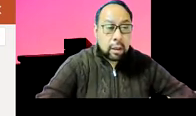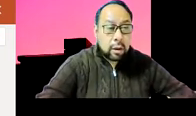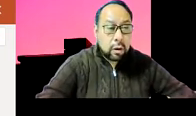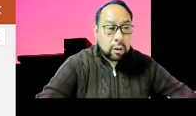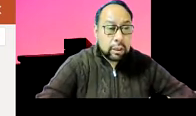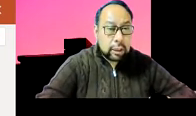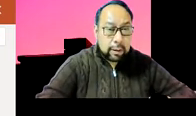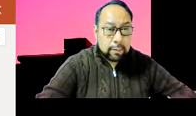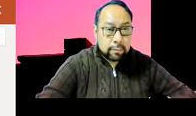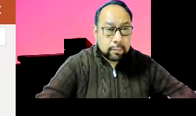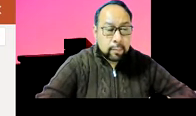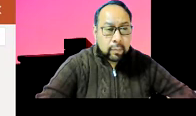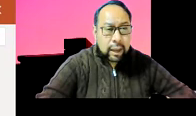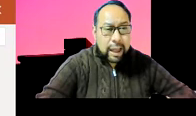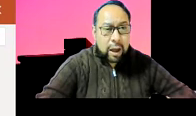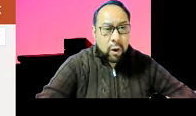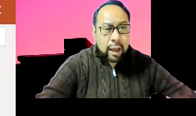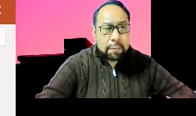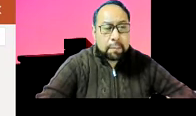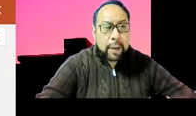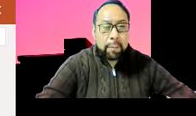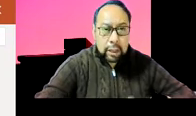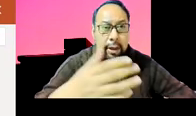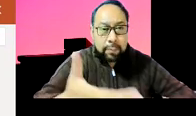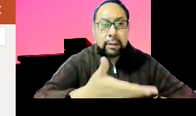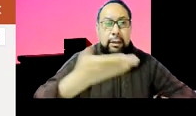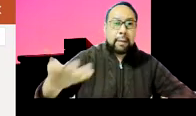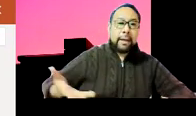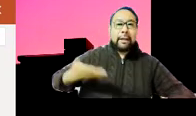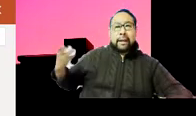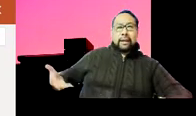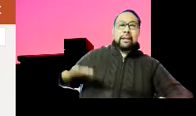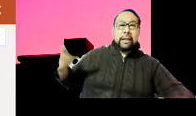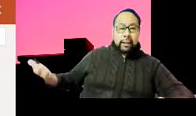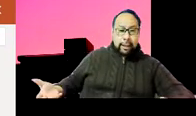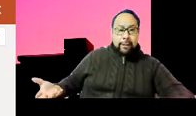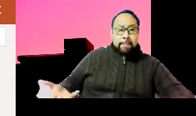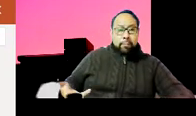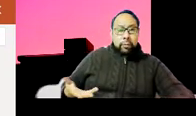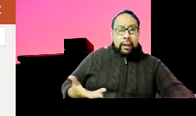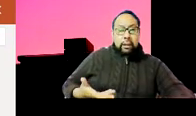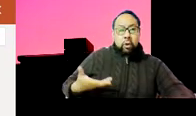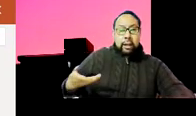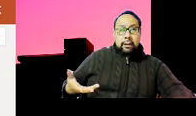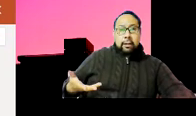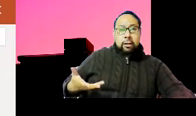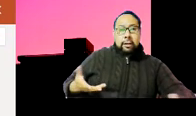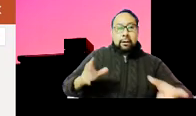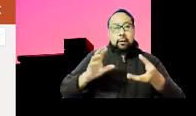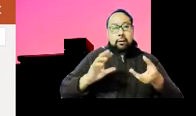disonancia cognitiva. Ahora, vamos a ver precisamente de qué se trata de la